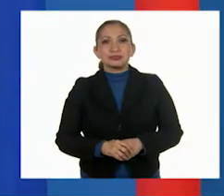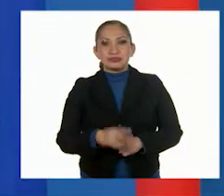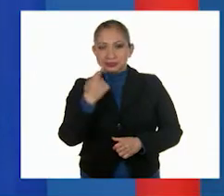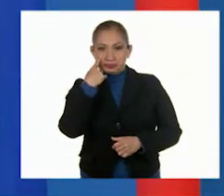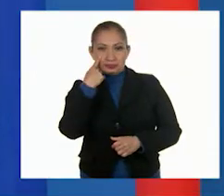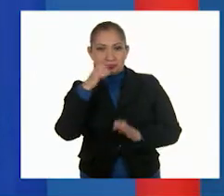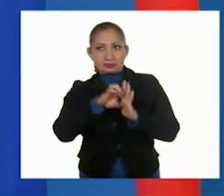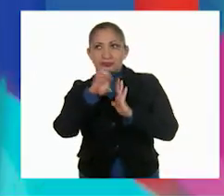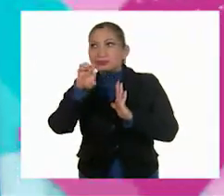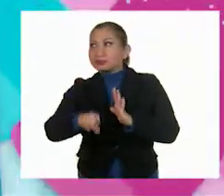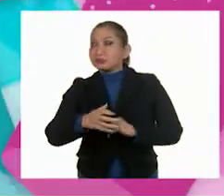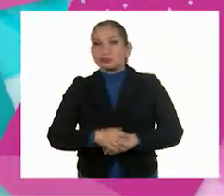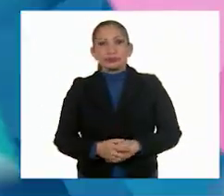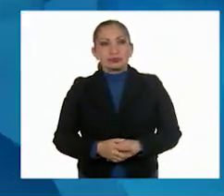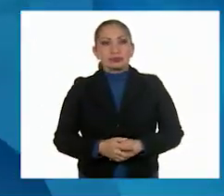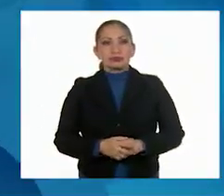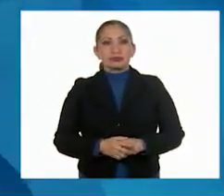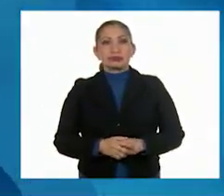Miren, por ejemplo,